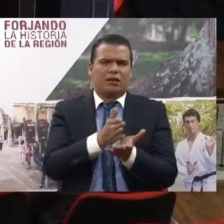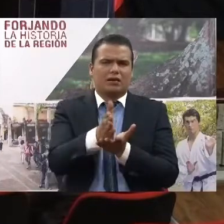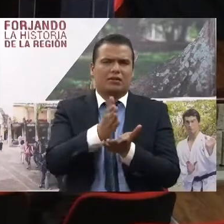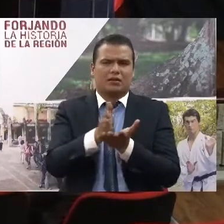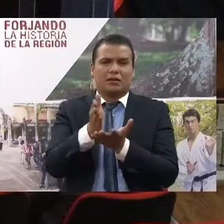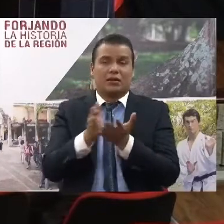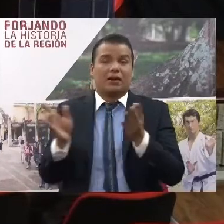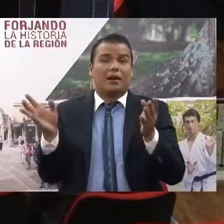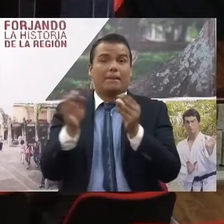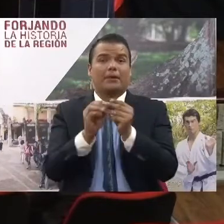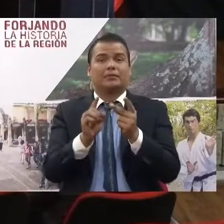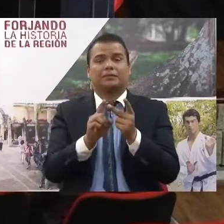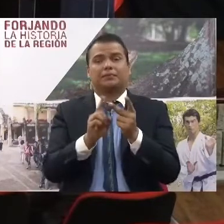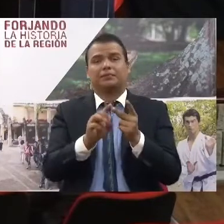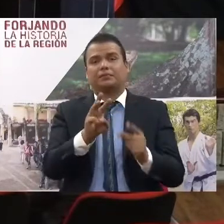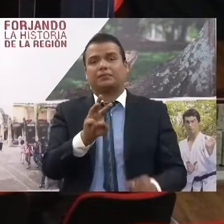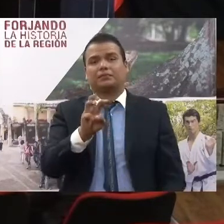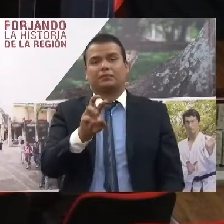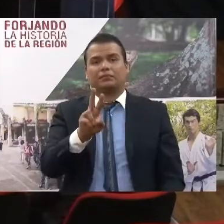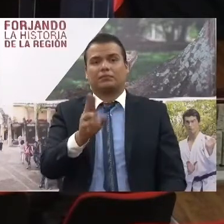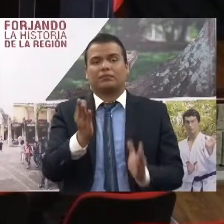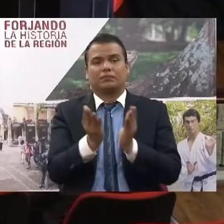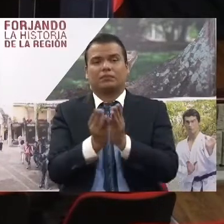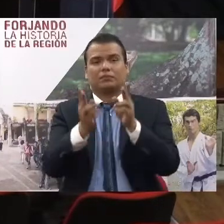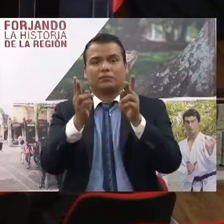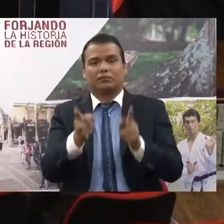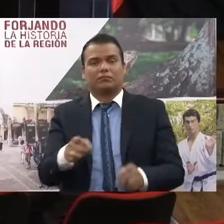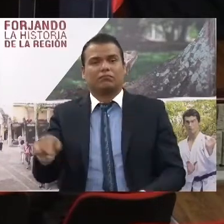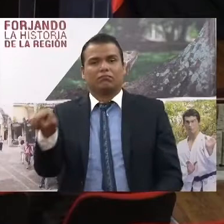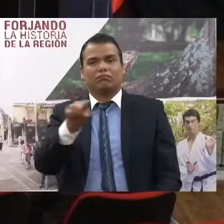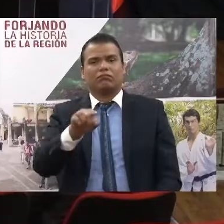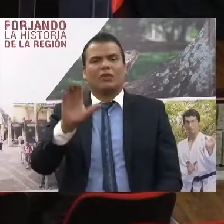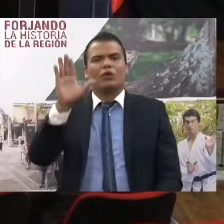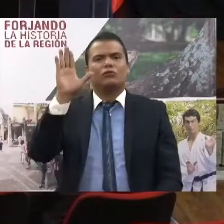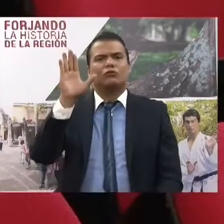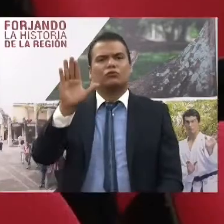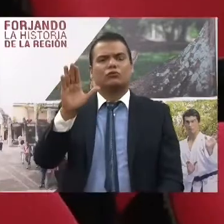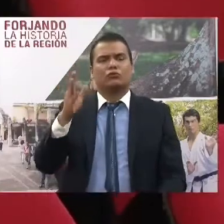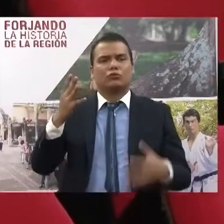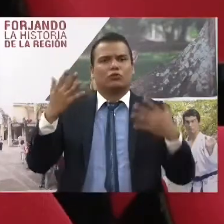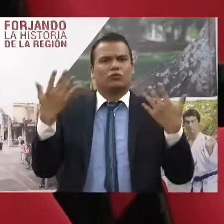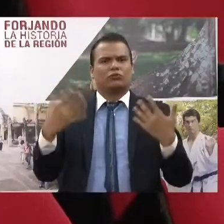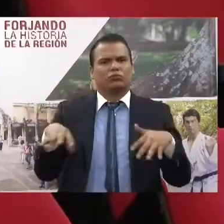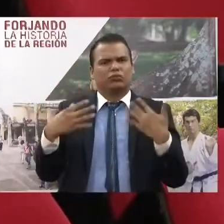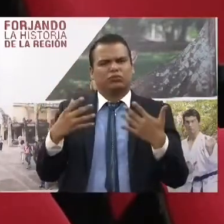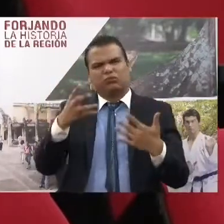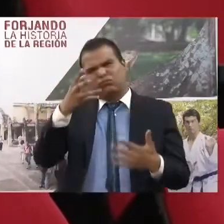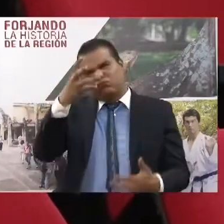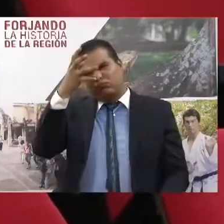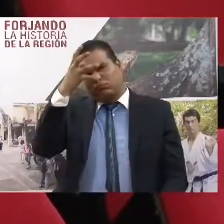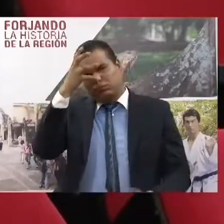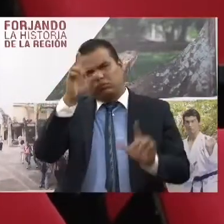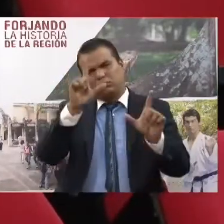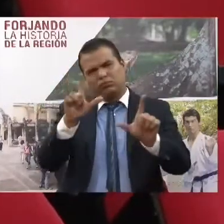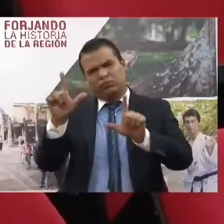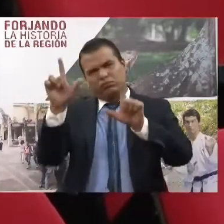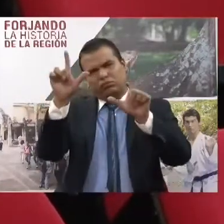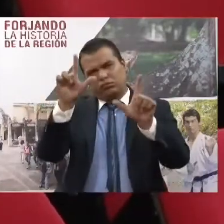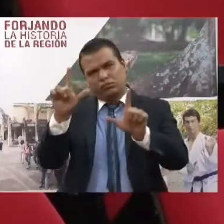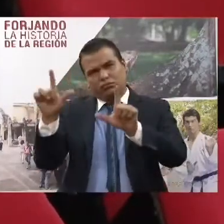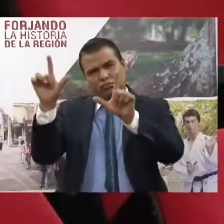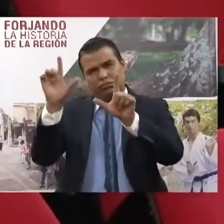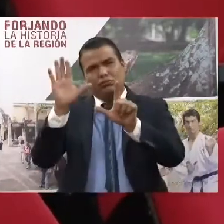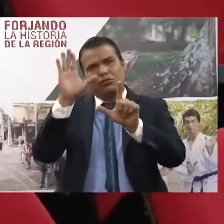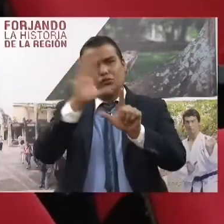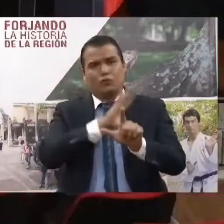y 382 egresados que hoy constituyen un acervo, un aporte para los posgrados